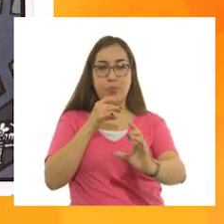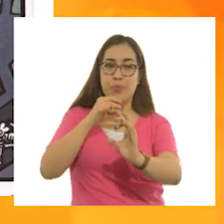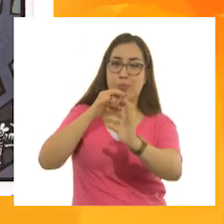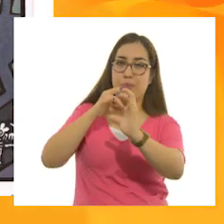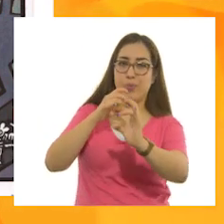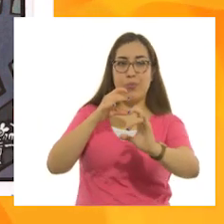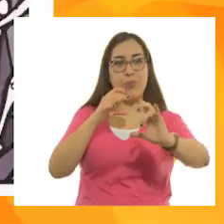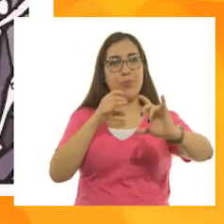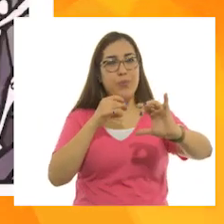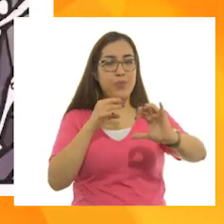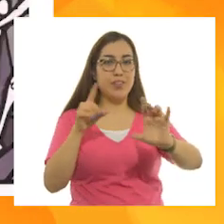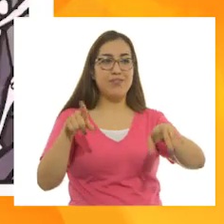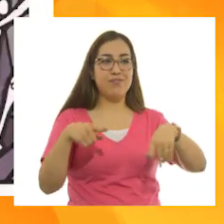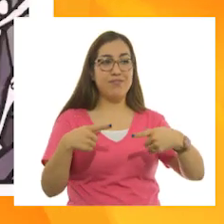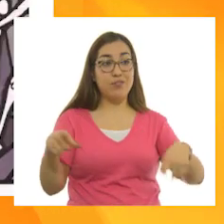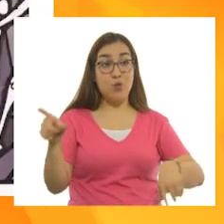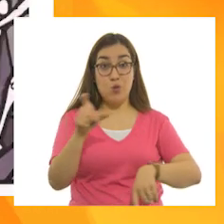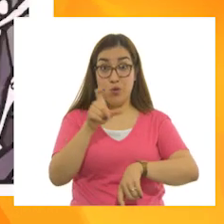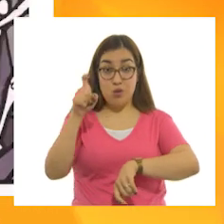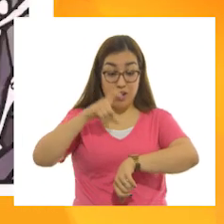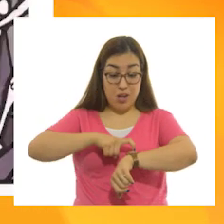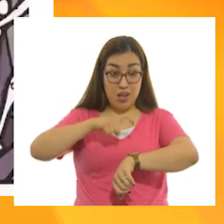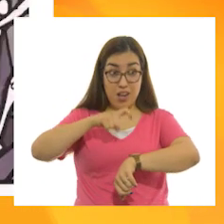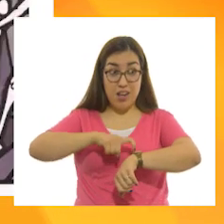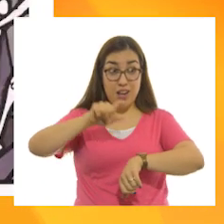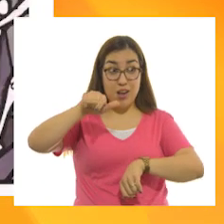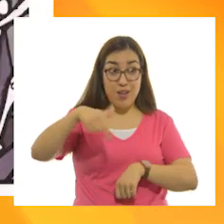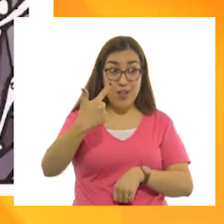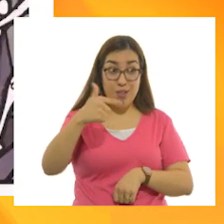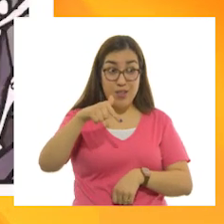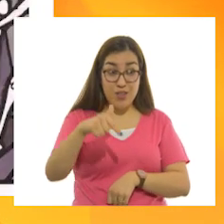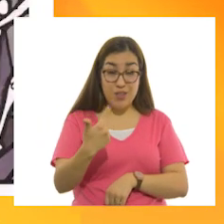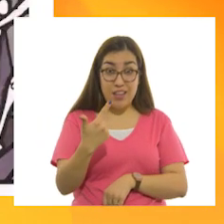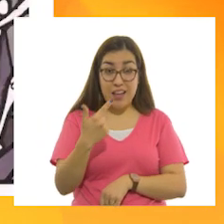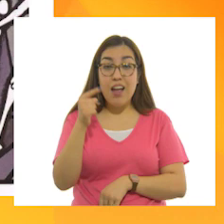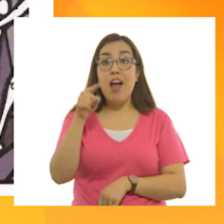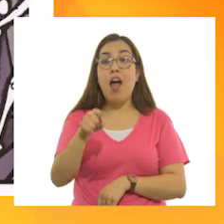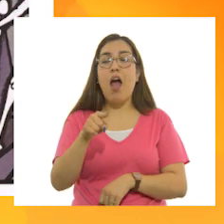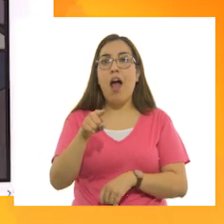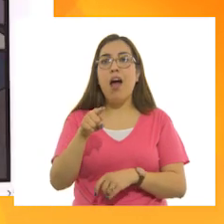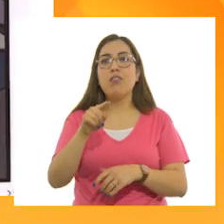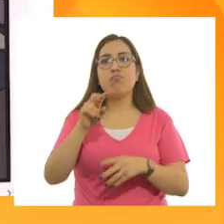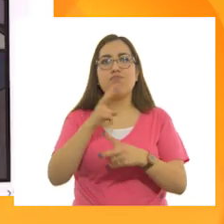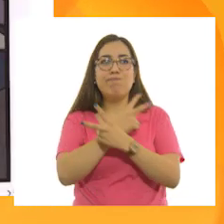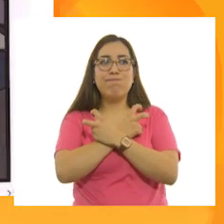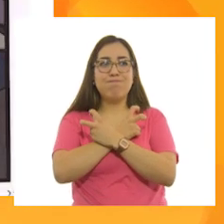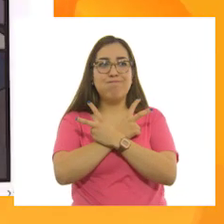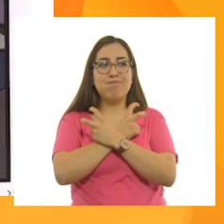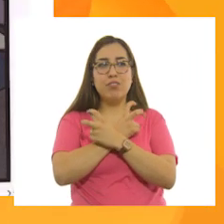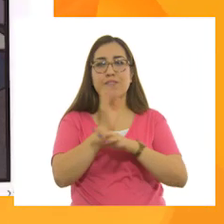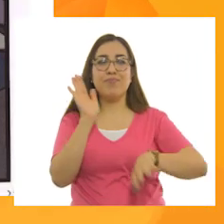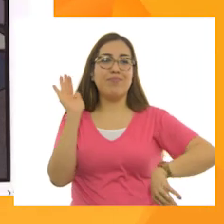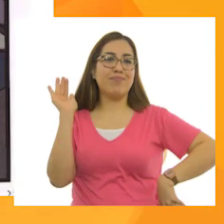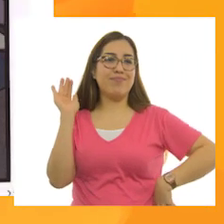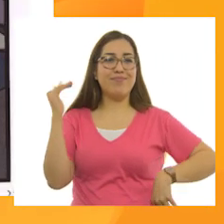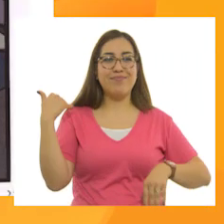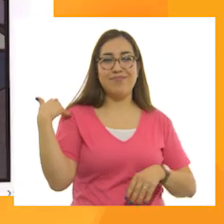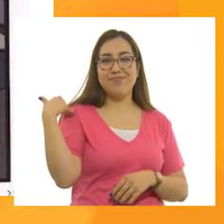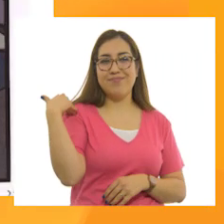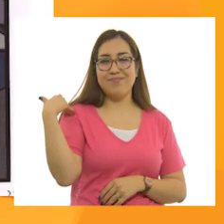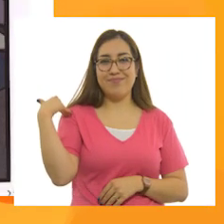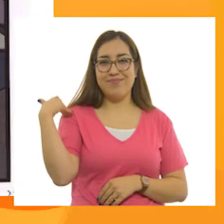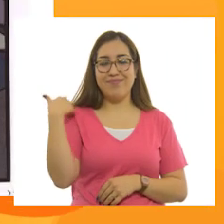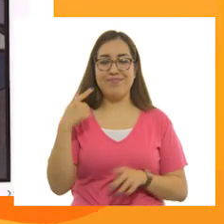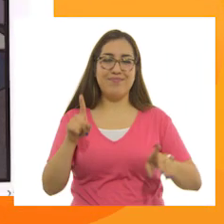cachumbambé cuando el reloj marca las 12 los esqueletos se ponen en pose tumba la